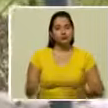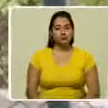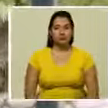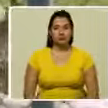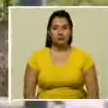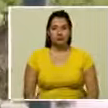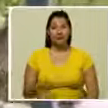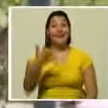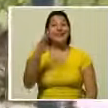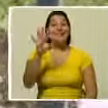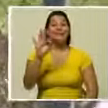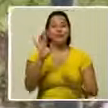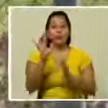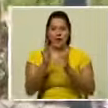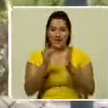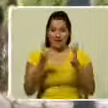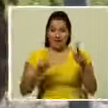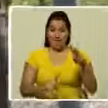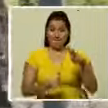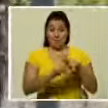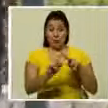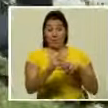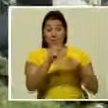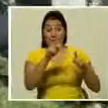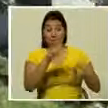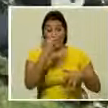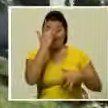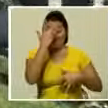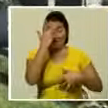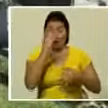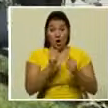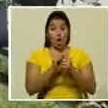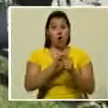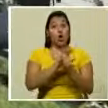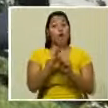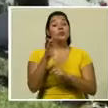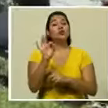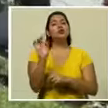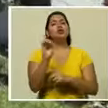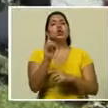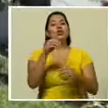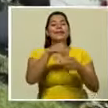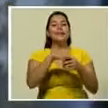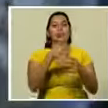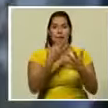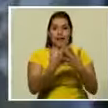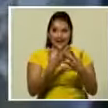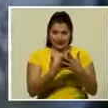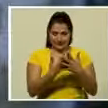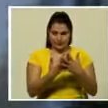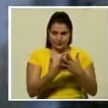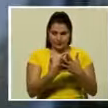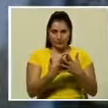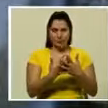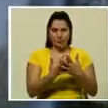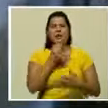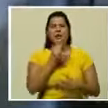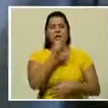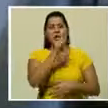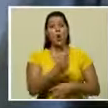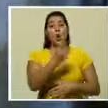El 19 de abril se confirmó el primer caso de una persona contagiada con COVID-19 dentro del sistema penitenciario. Se trató de un